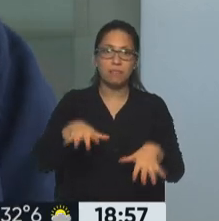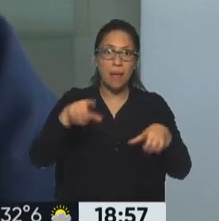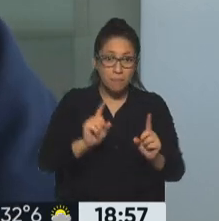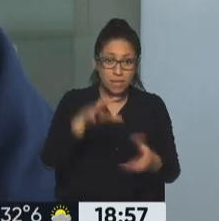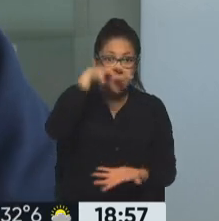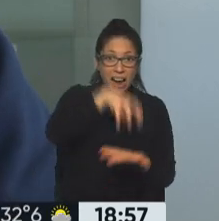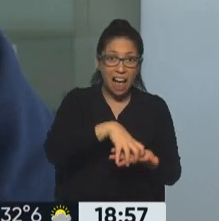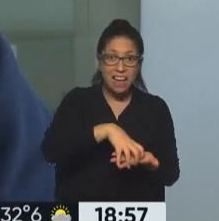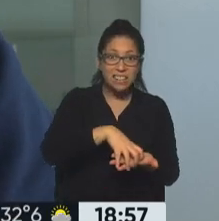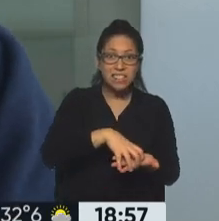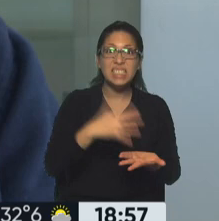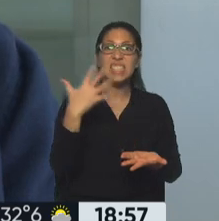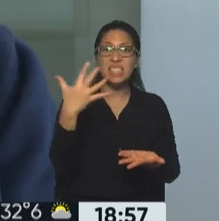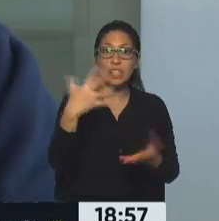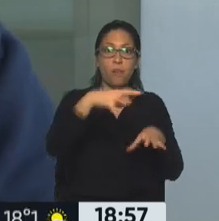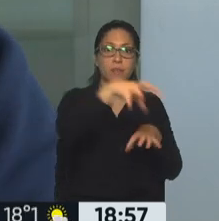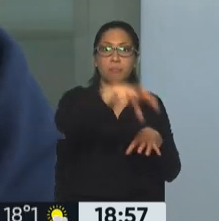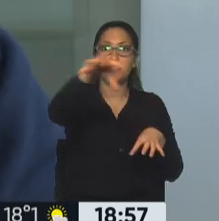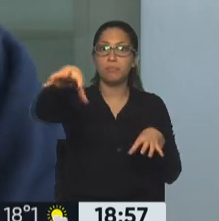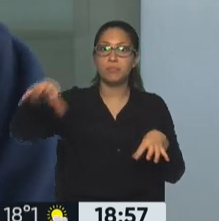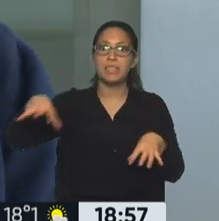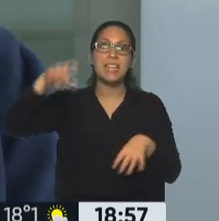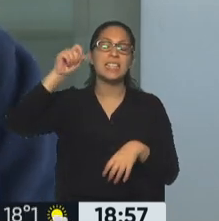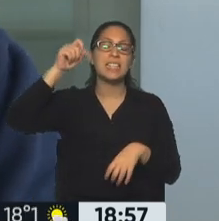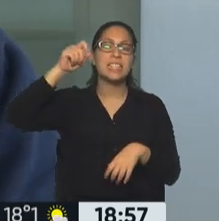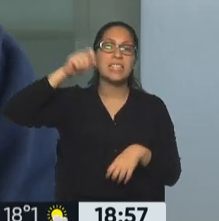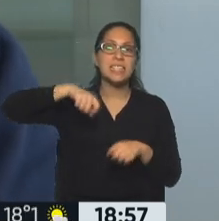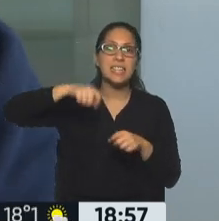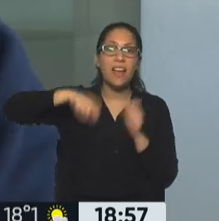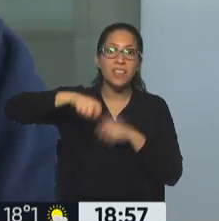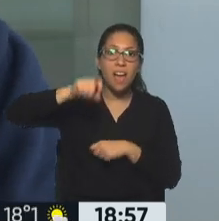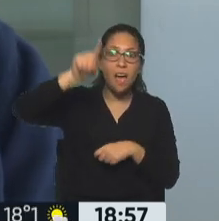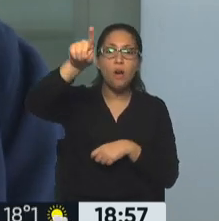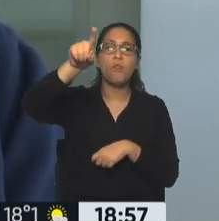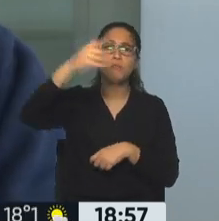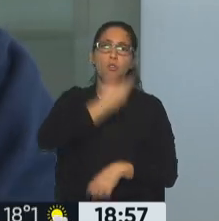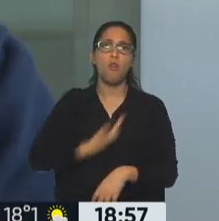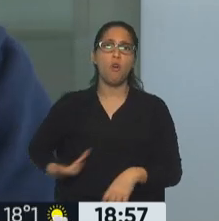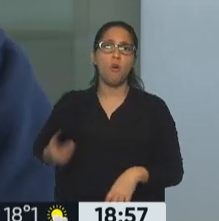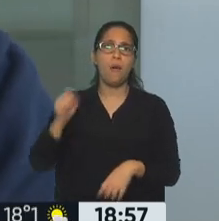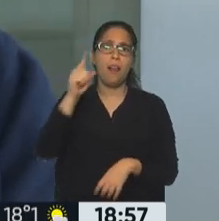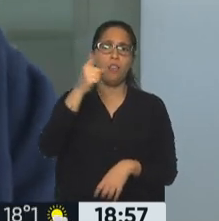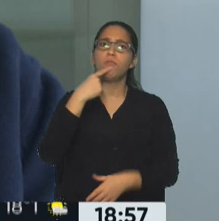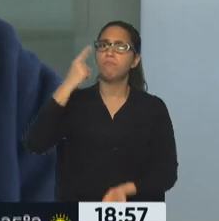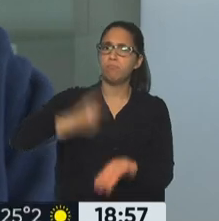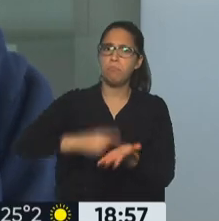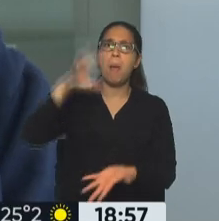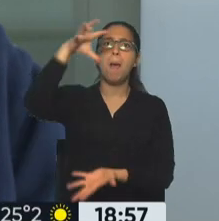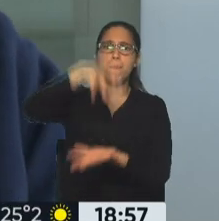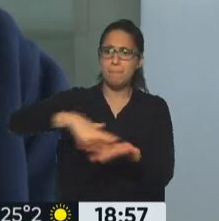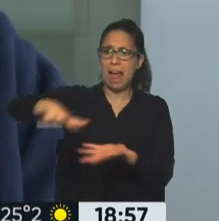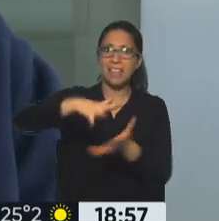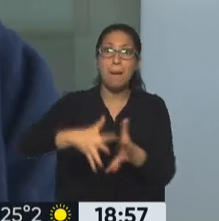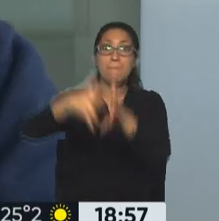aumentando 5 veces esa capacidad en la provincia de Santiago del Estero, donde el gobernador ha decidido hacer una planta más grande que la